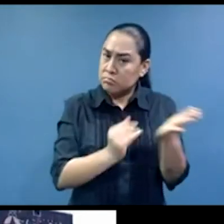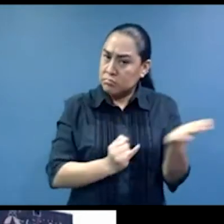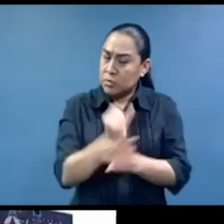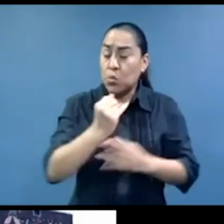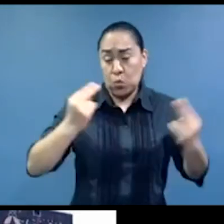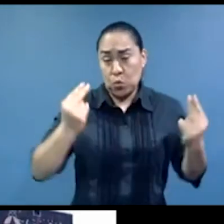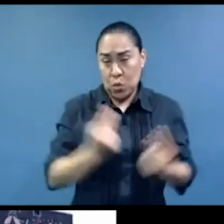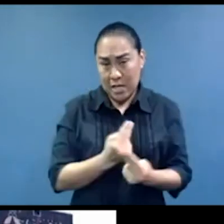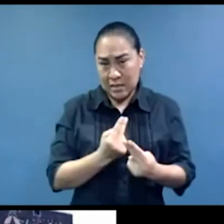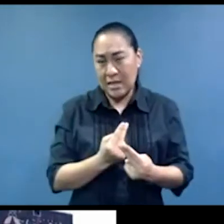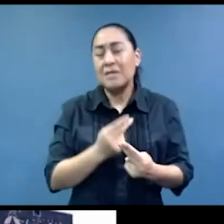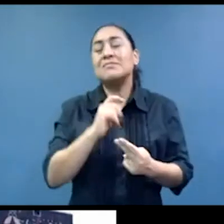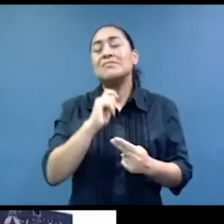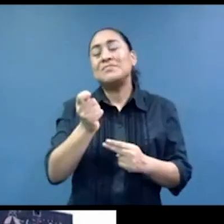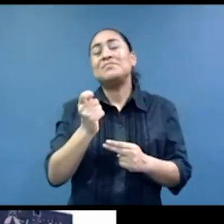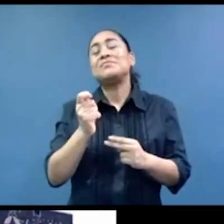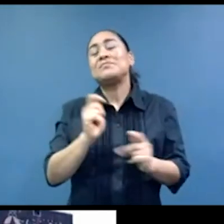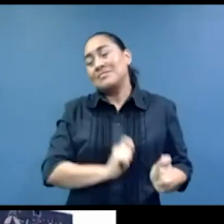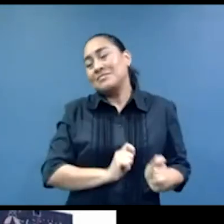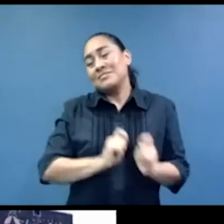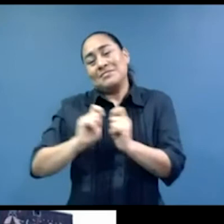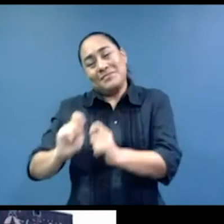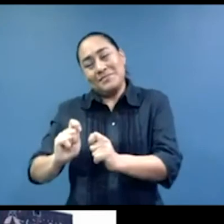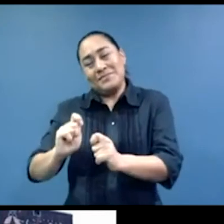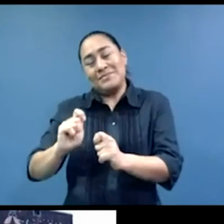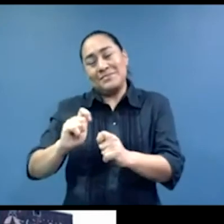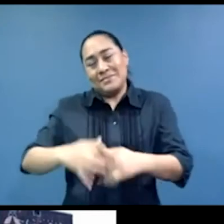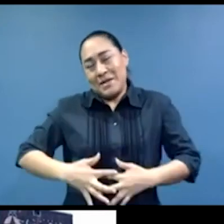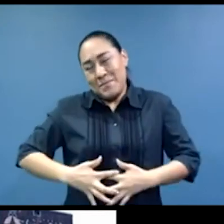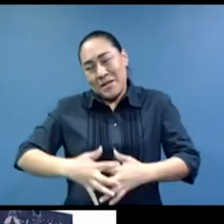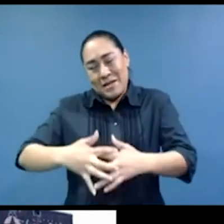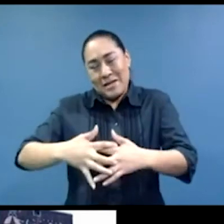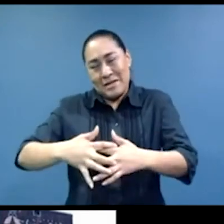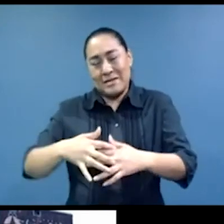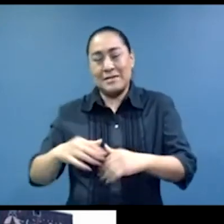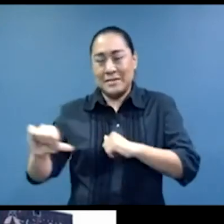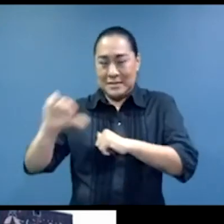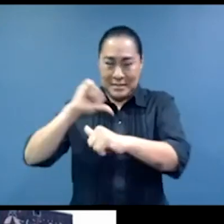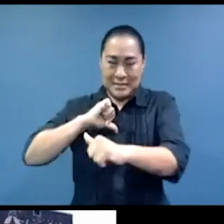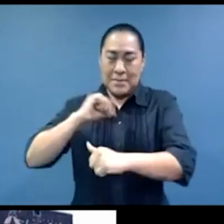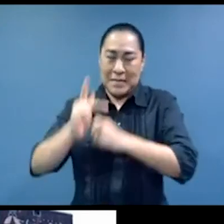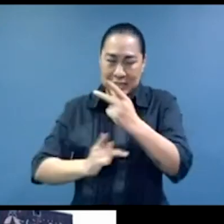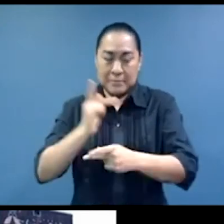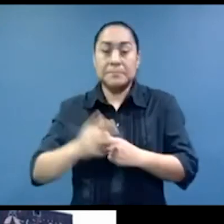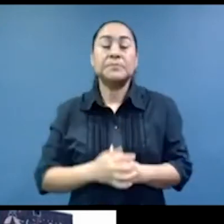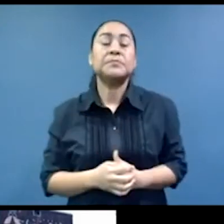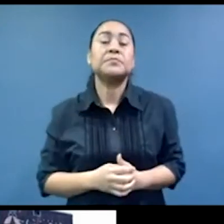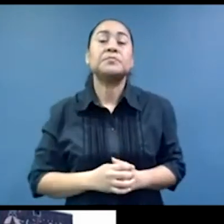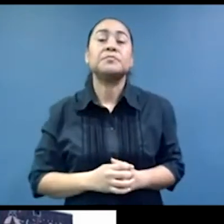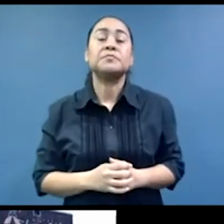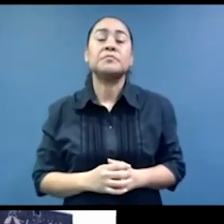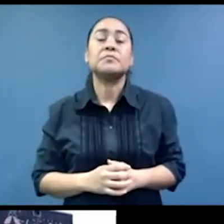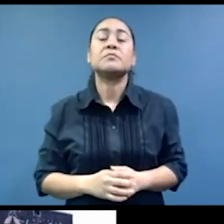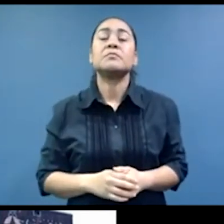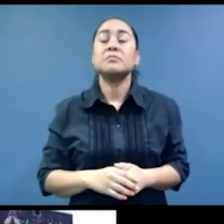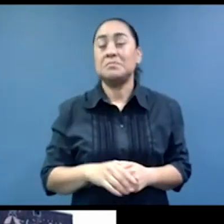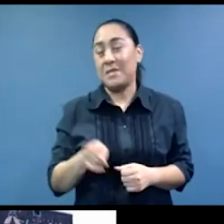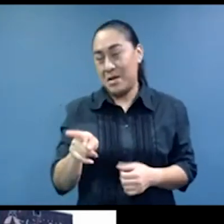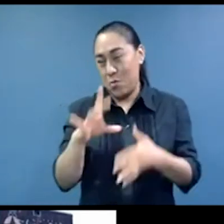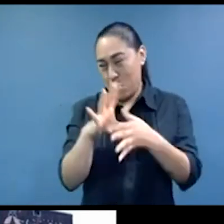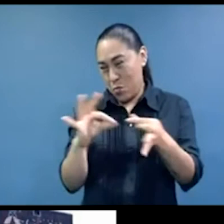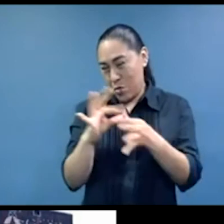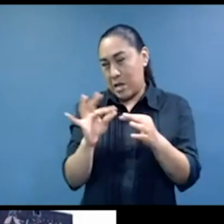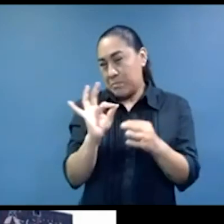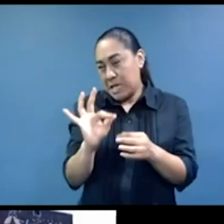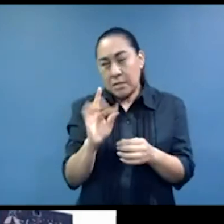el tema de reproducción asistida, no únicamente el tema de gestación, ¿no? Y en este sentido, con justo estos problemas